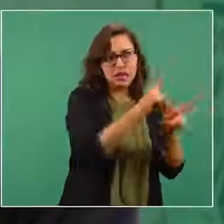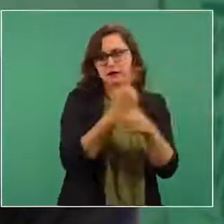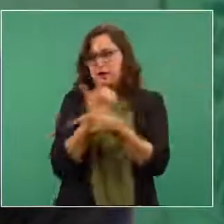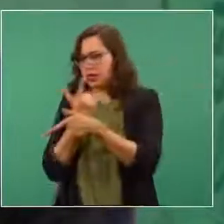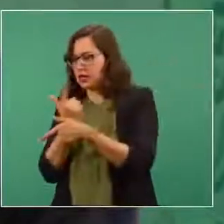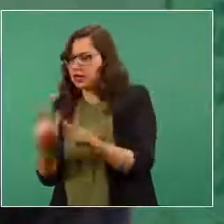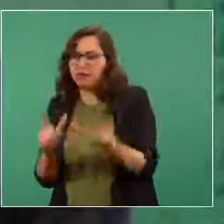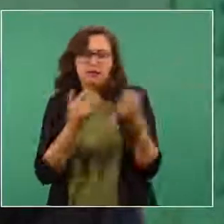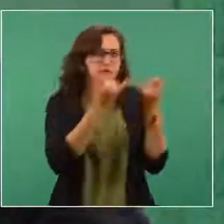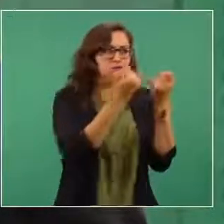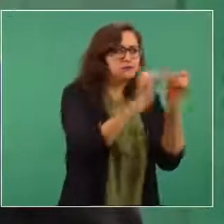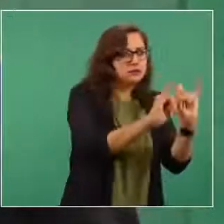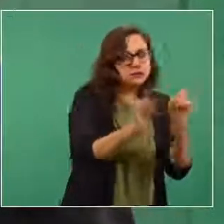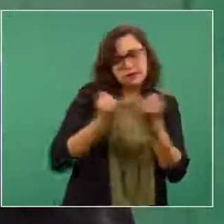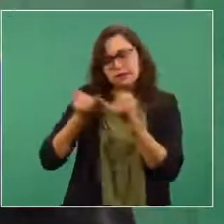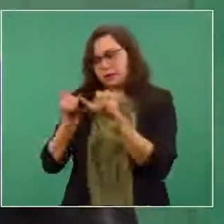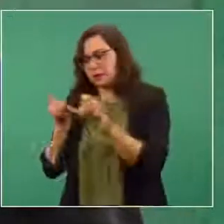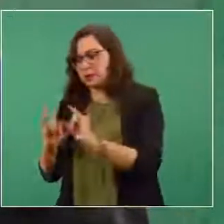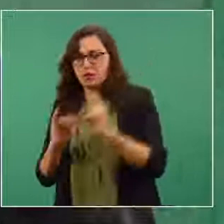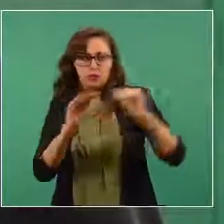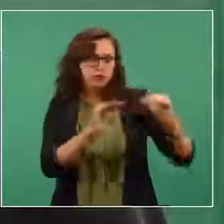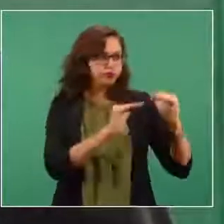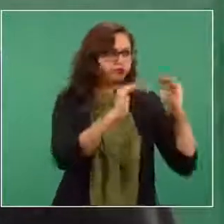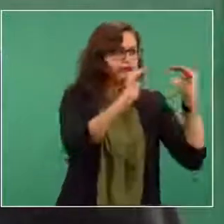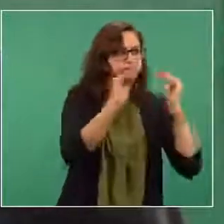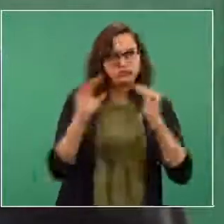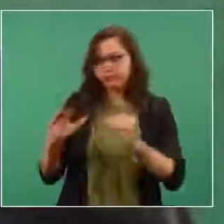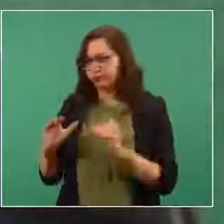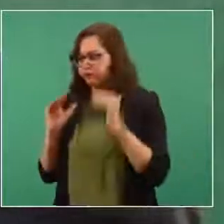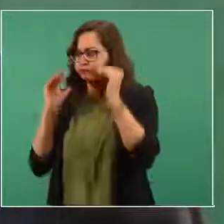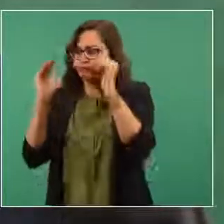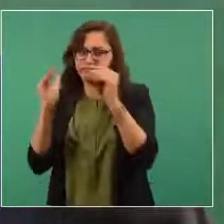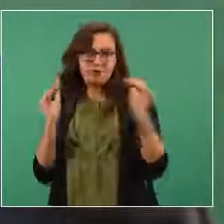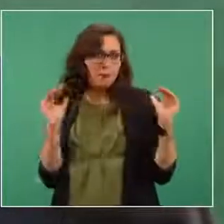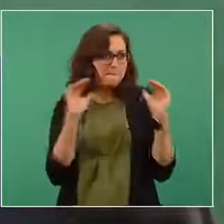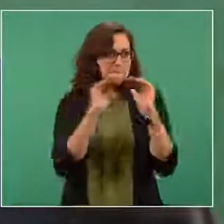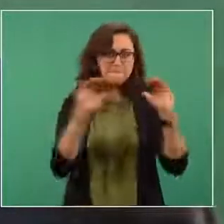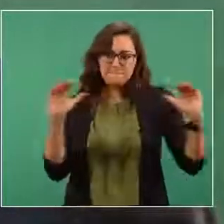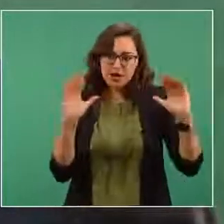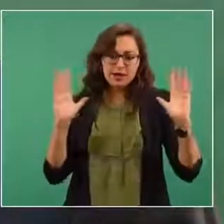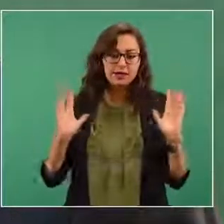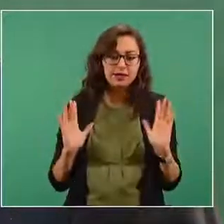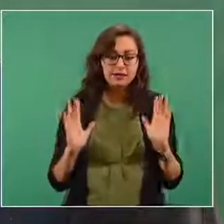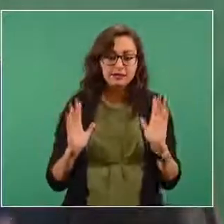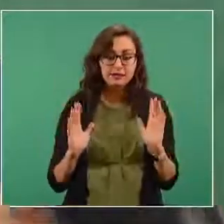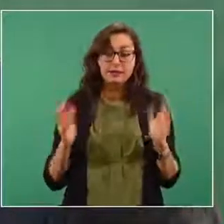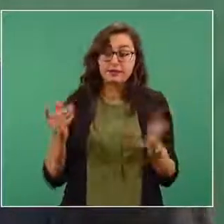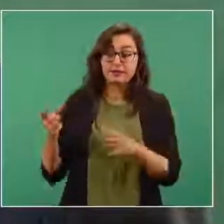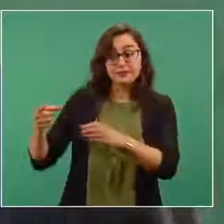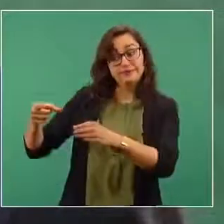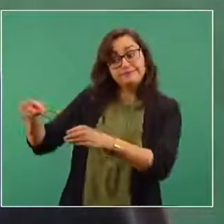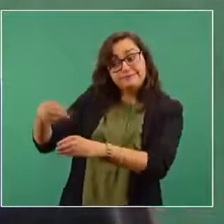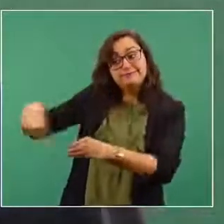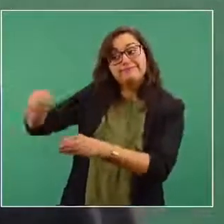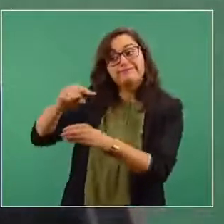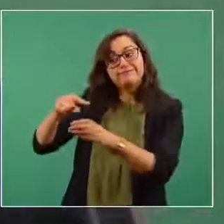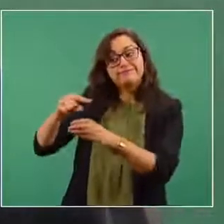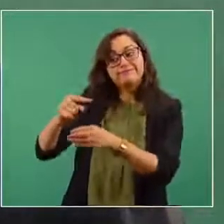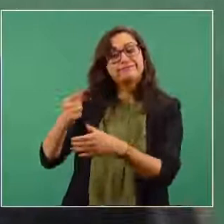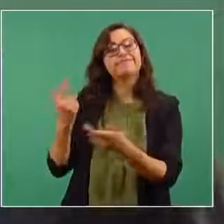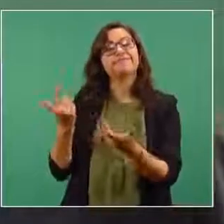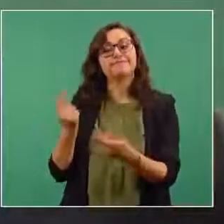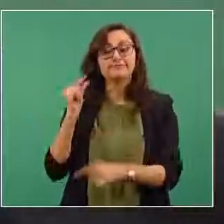esto pues se tiene que ir poco a poco entendiendo, y además